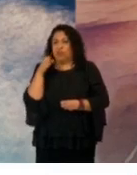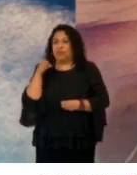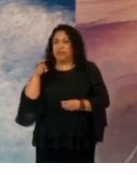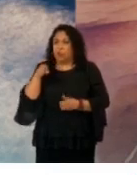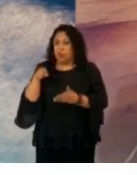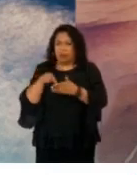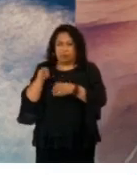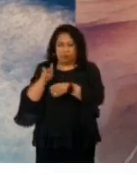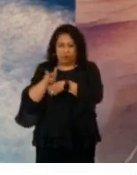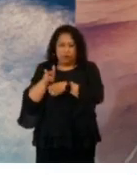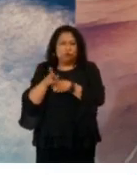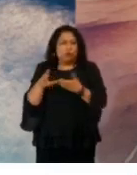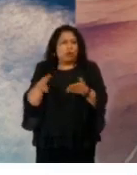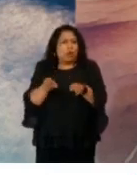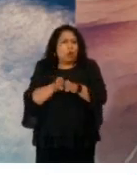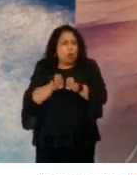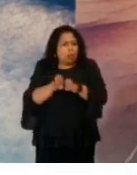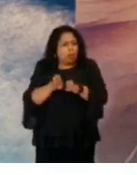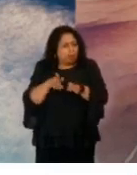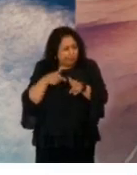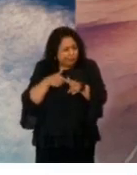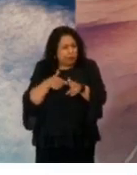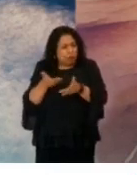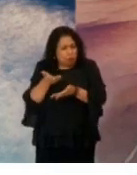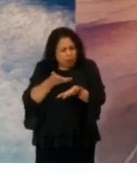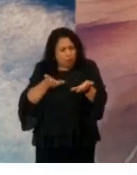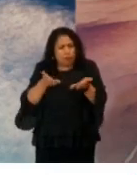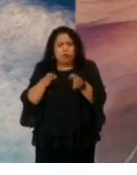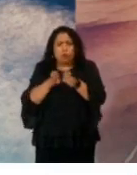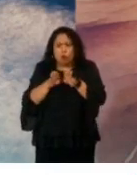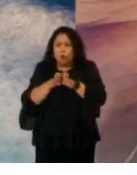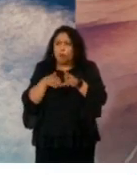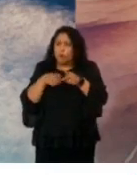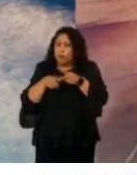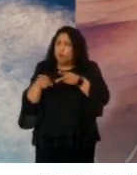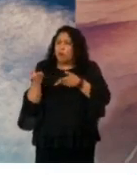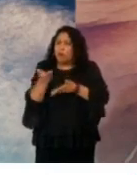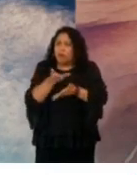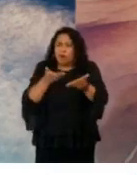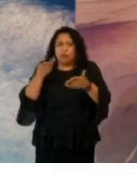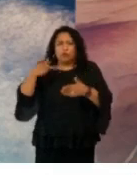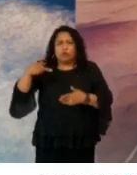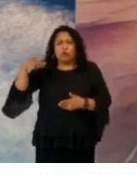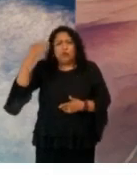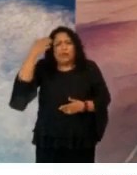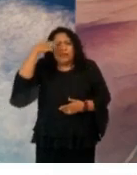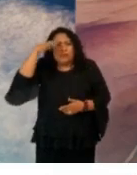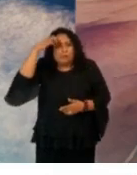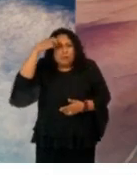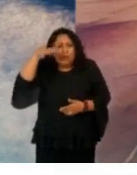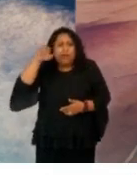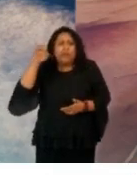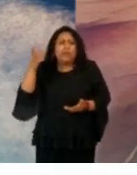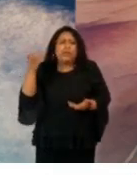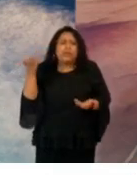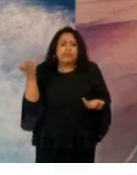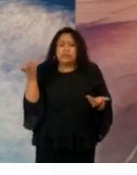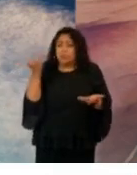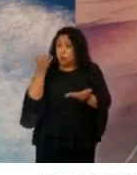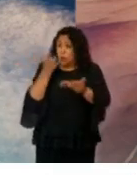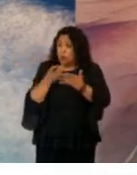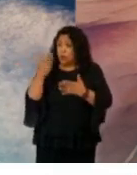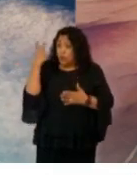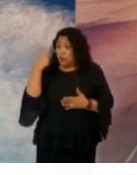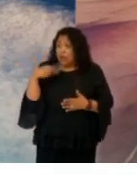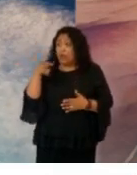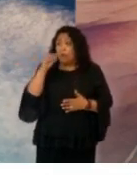Entonces, ¿cómo le hacemos para seguir colaborando? ¿Cómo le hacemos para activar esa colaboración desde la experiencia que ustedes tienen, no solamente